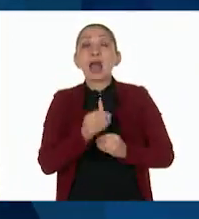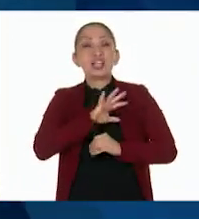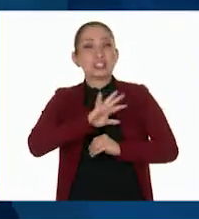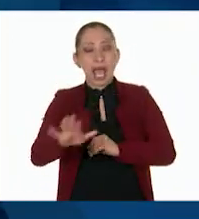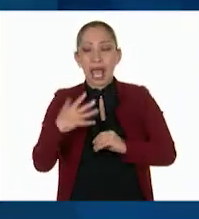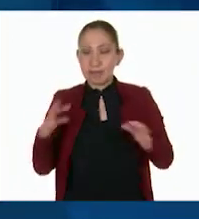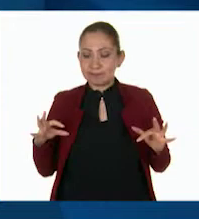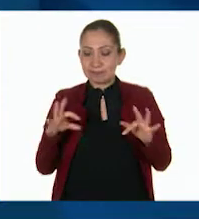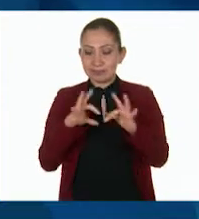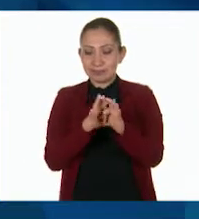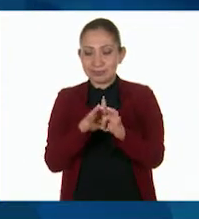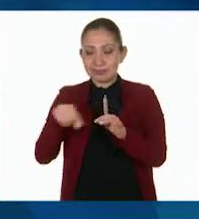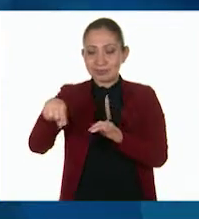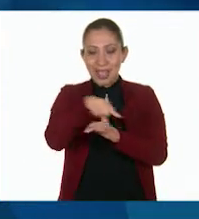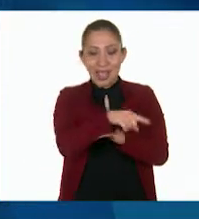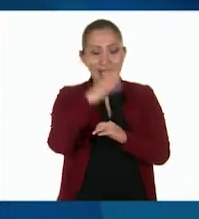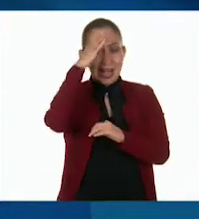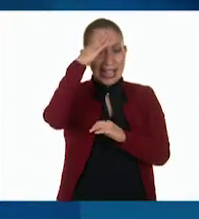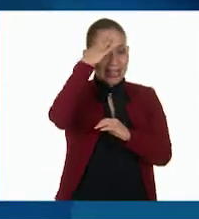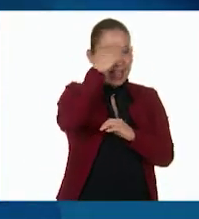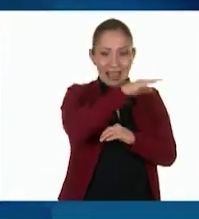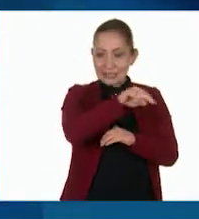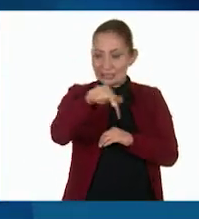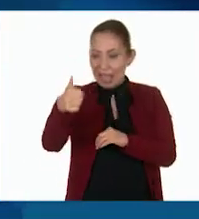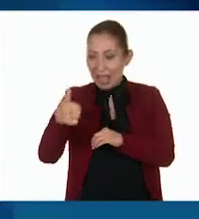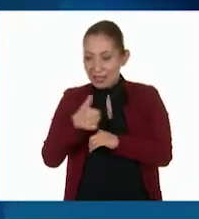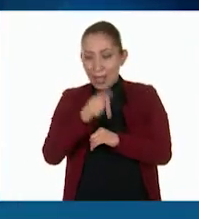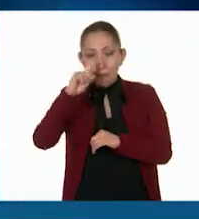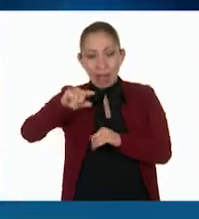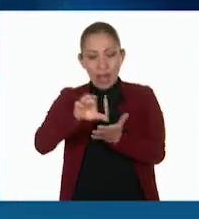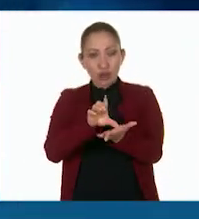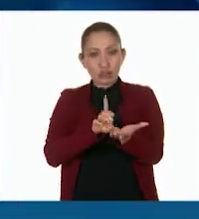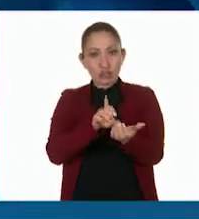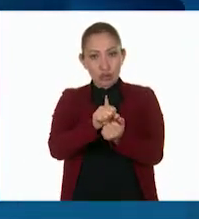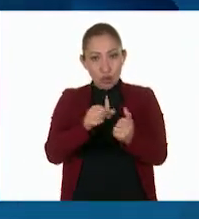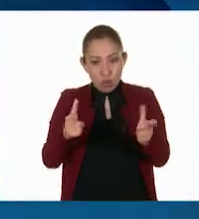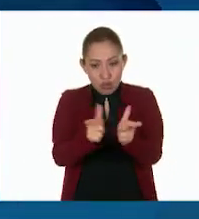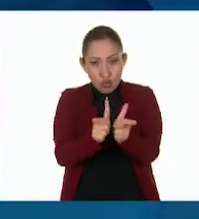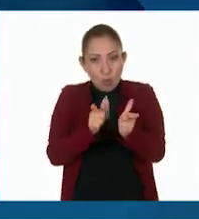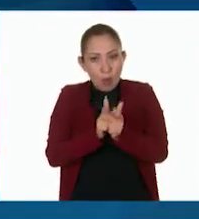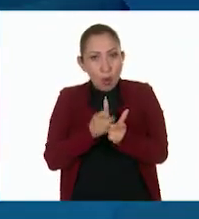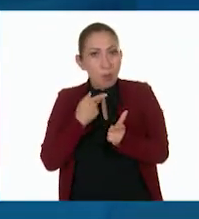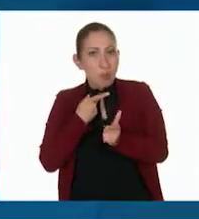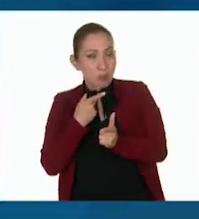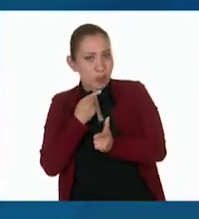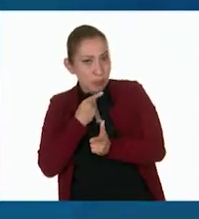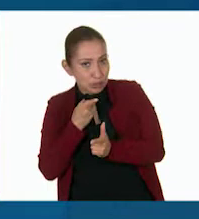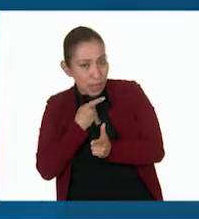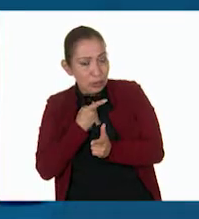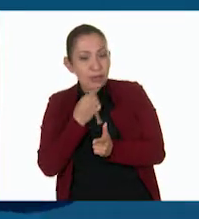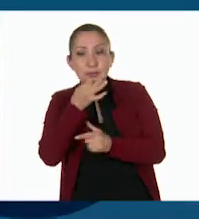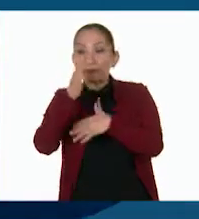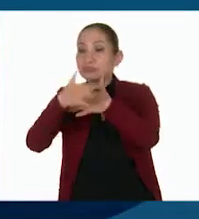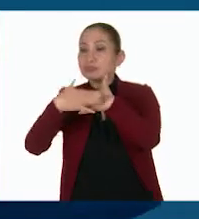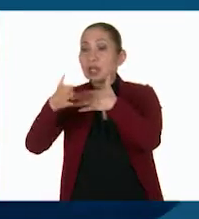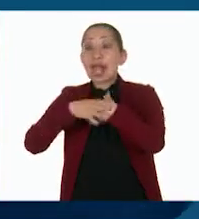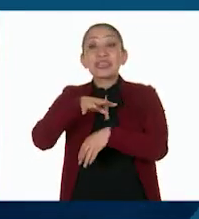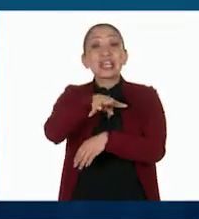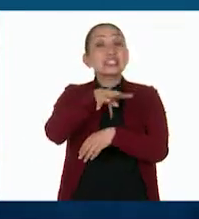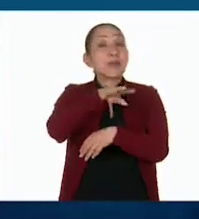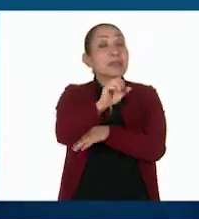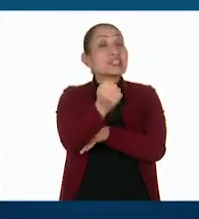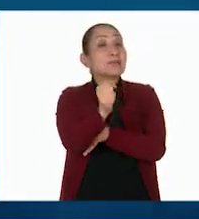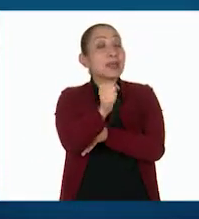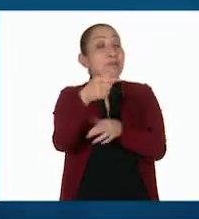logrado unificar la posición de los caudillos para conformar un Congreso Constituyente, cuya elección de diputados se convocó para el 19